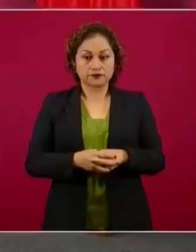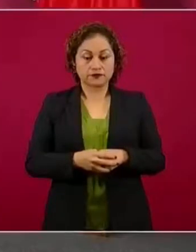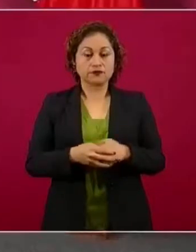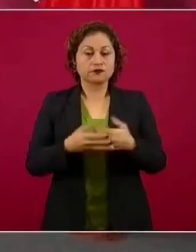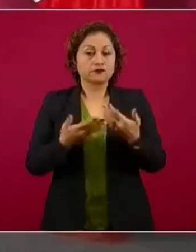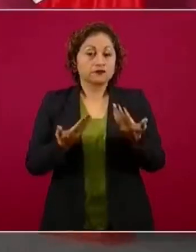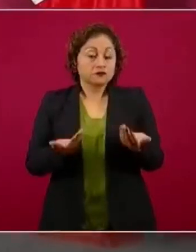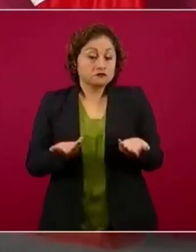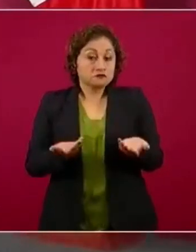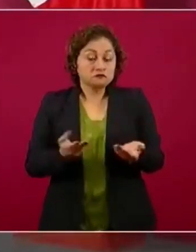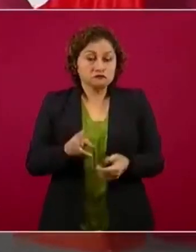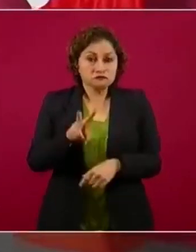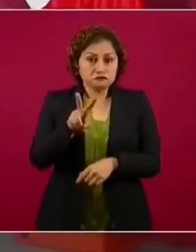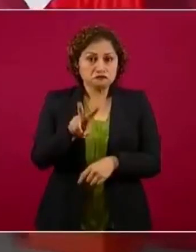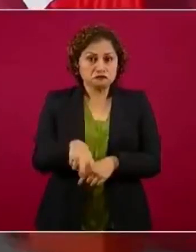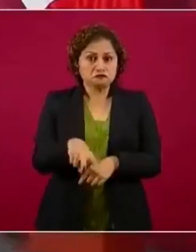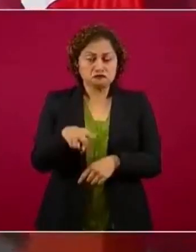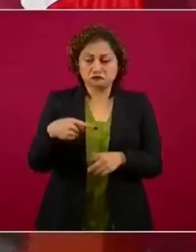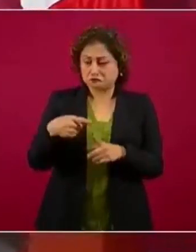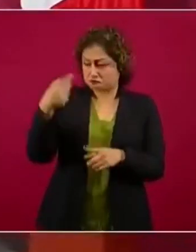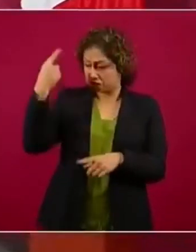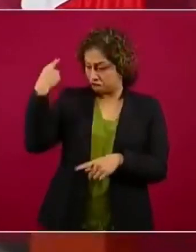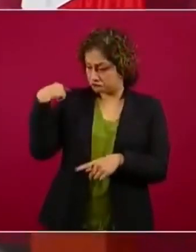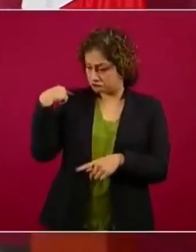Pocos, porque